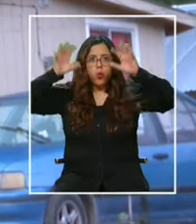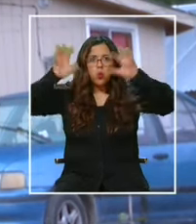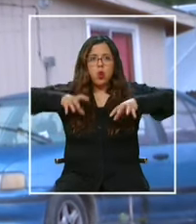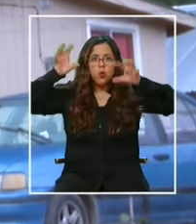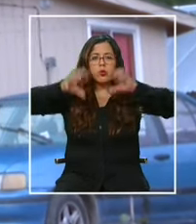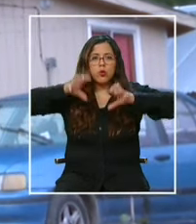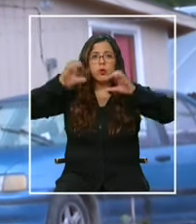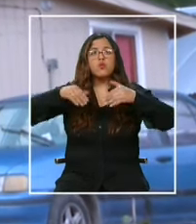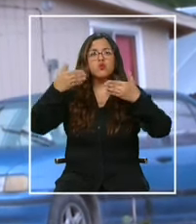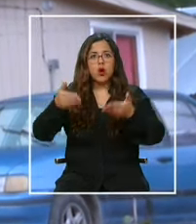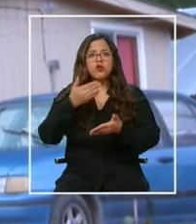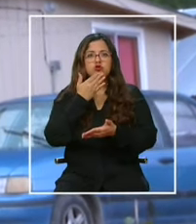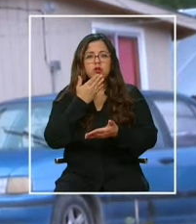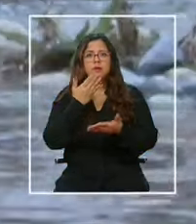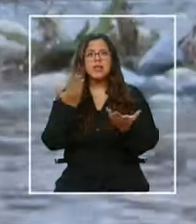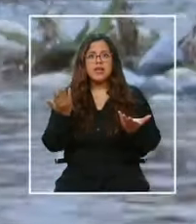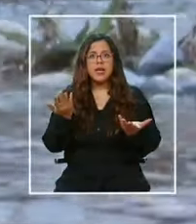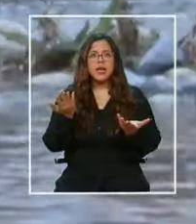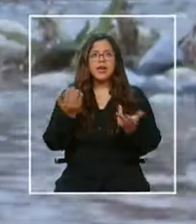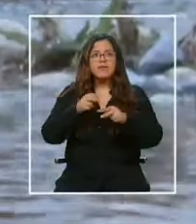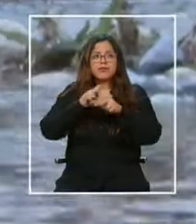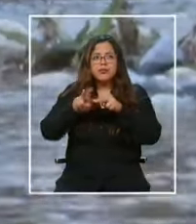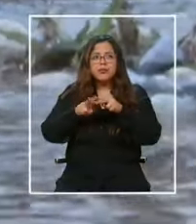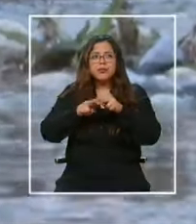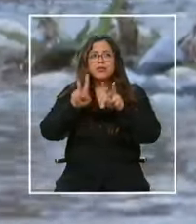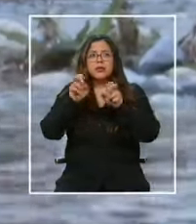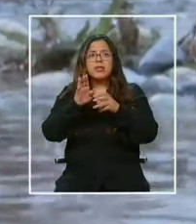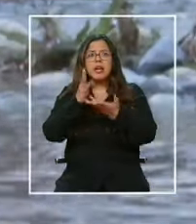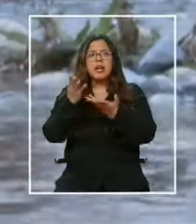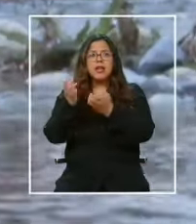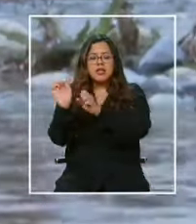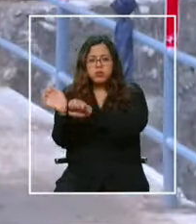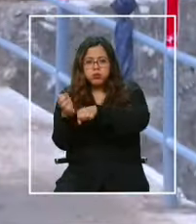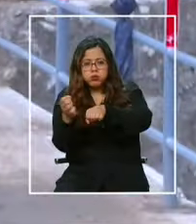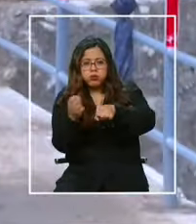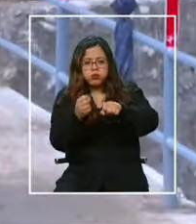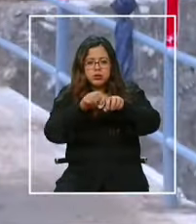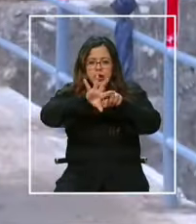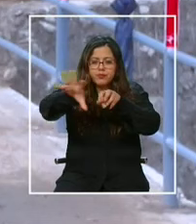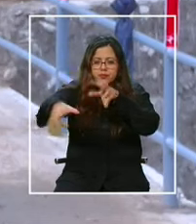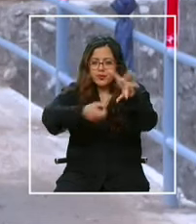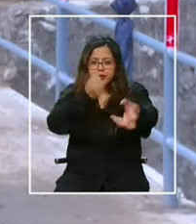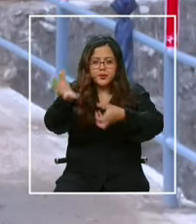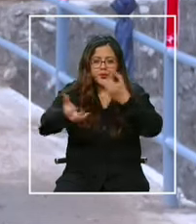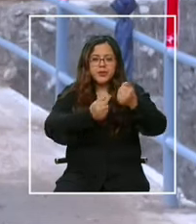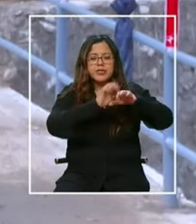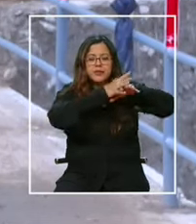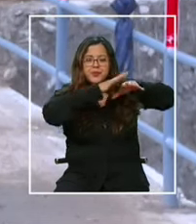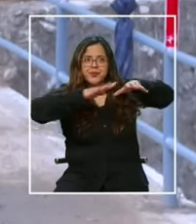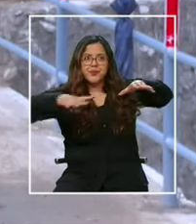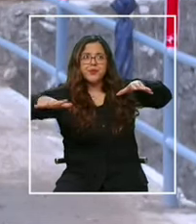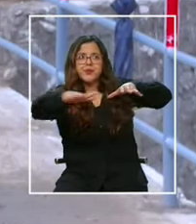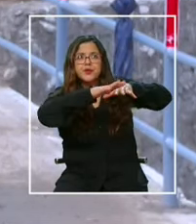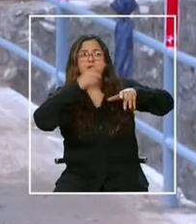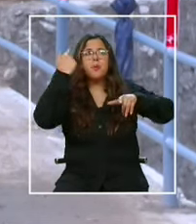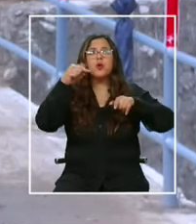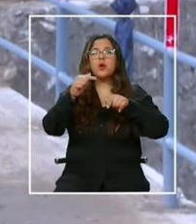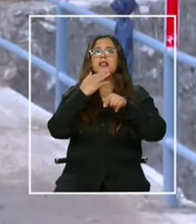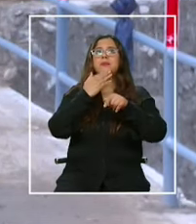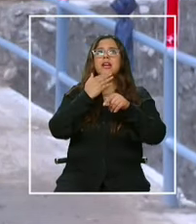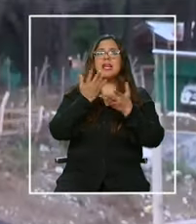lluvias. Para eso también se han estado preparando limpieza del río y el canal, pero el foco se mantiene en facilitar las